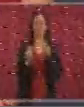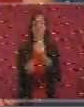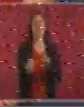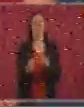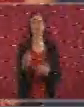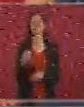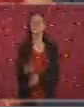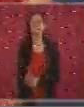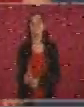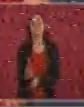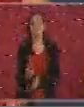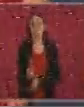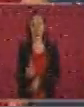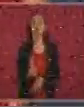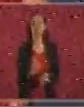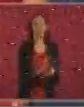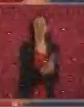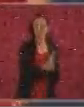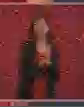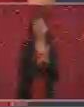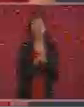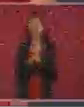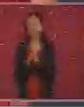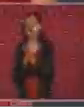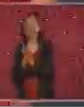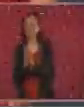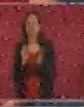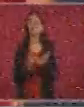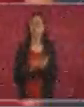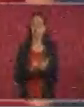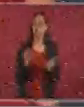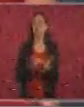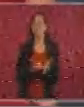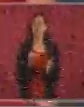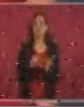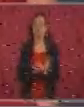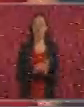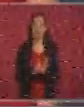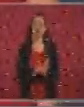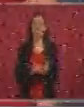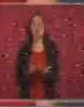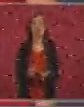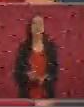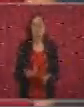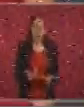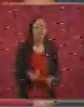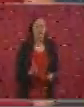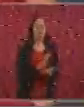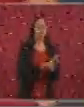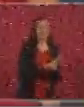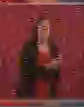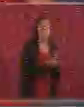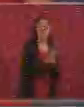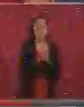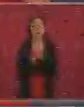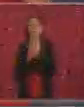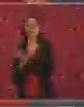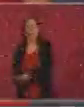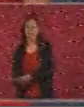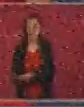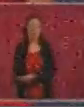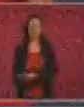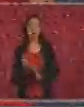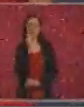porque sí hay mucha gente que le es leal, casi militante, casi religiosa en torno